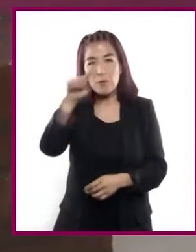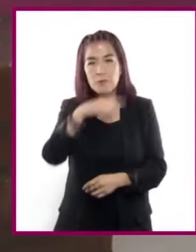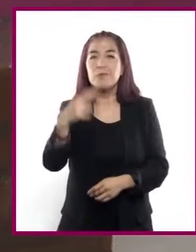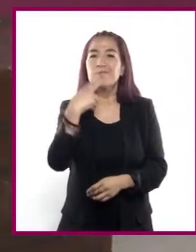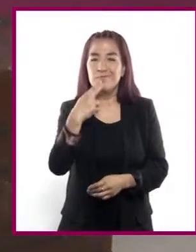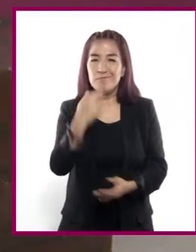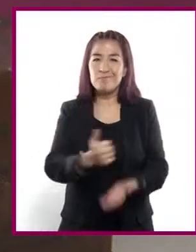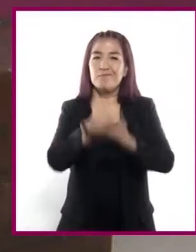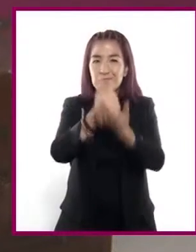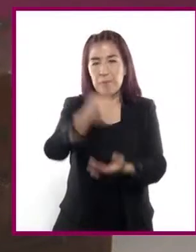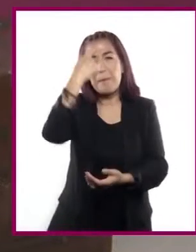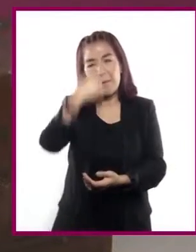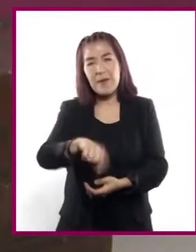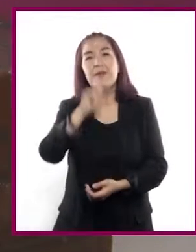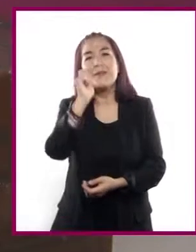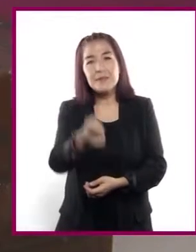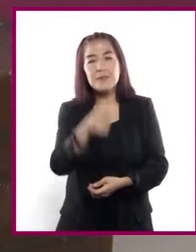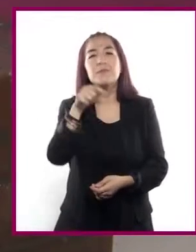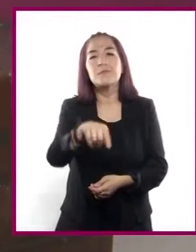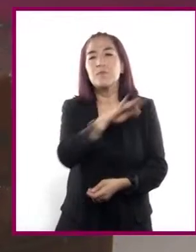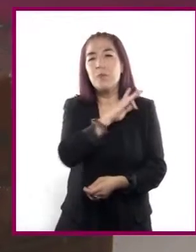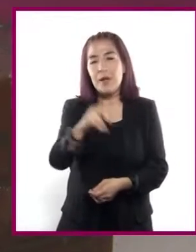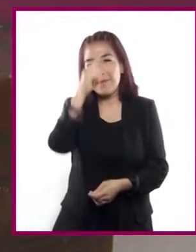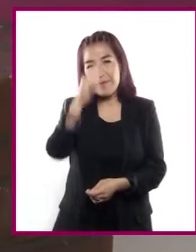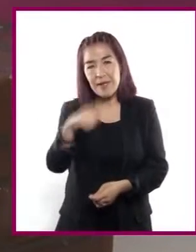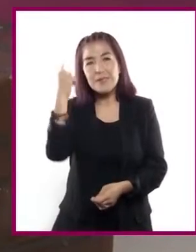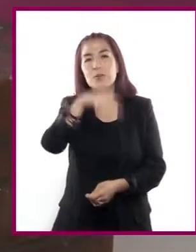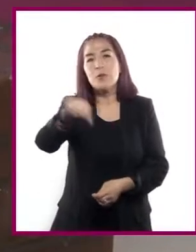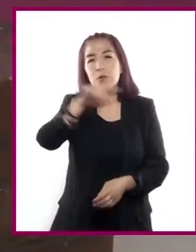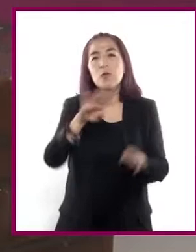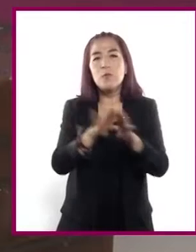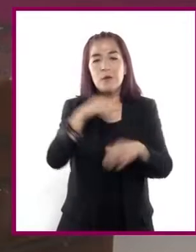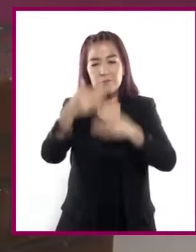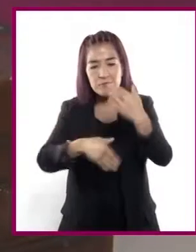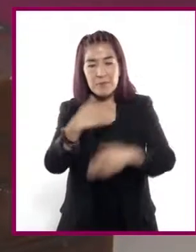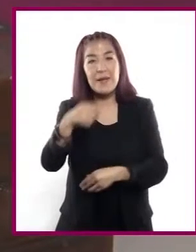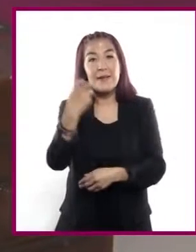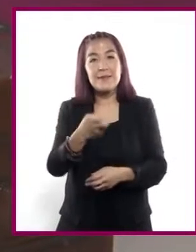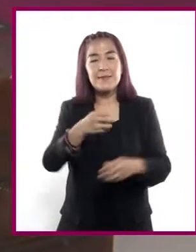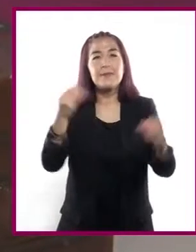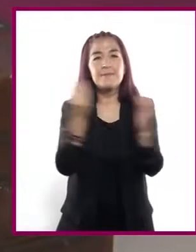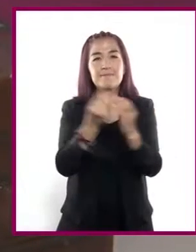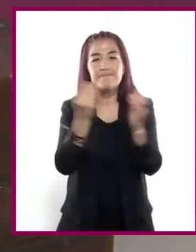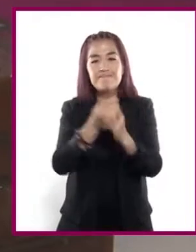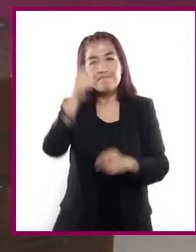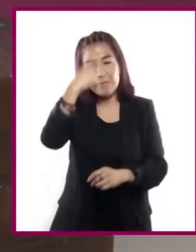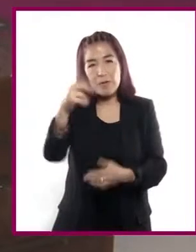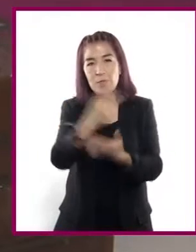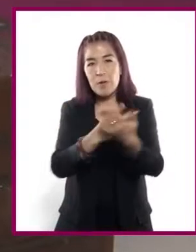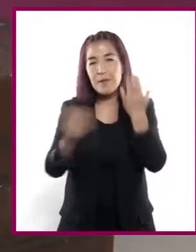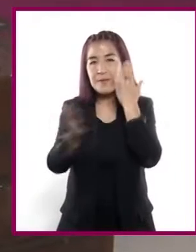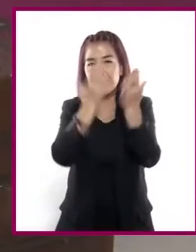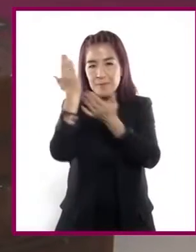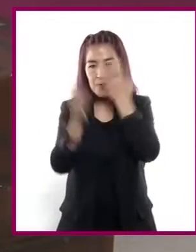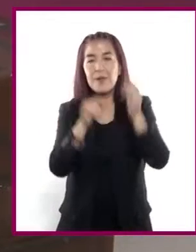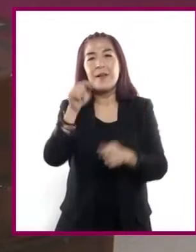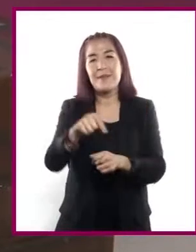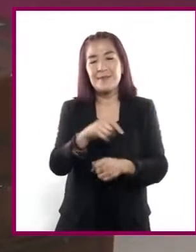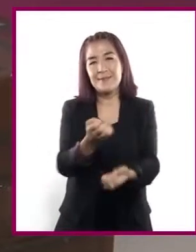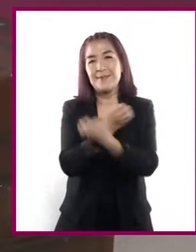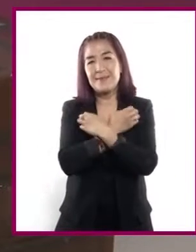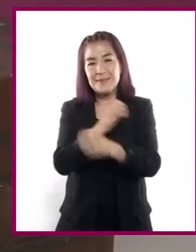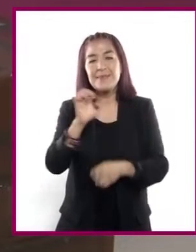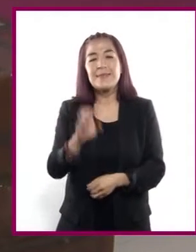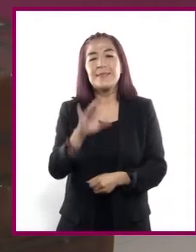y apoyo como un recurso que les facilitará desarrollar los contenidos del programa de estudios de la asignatura